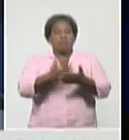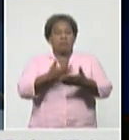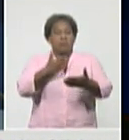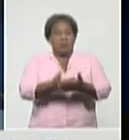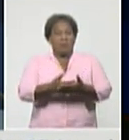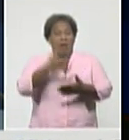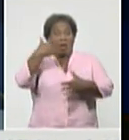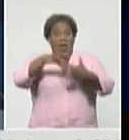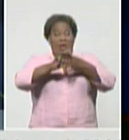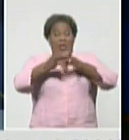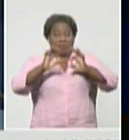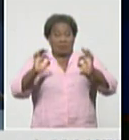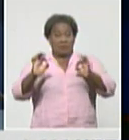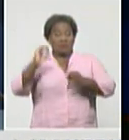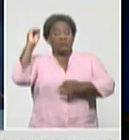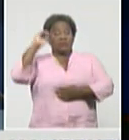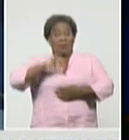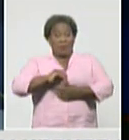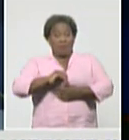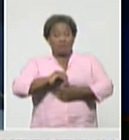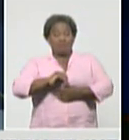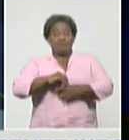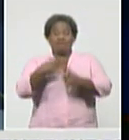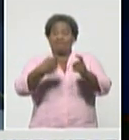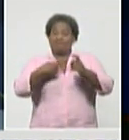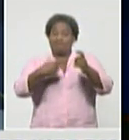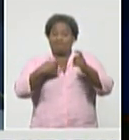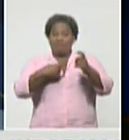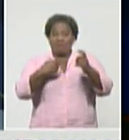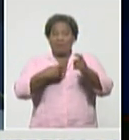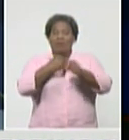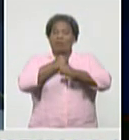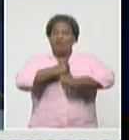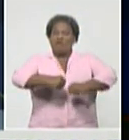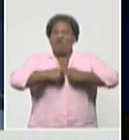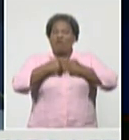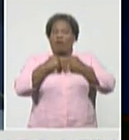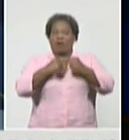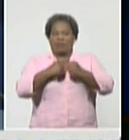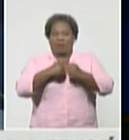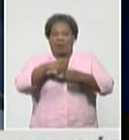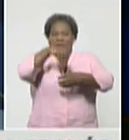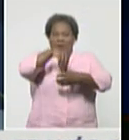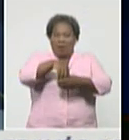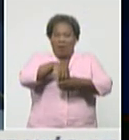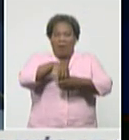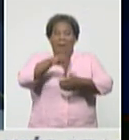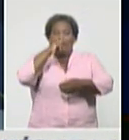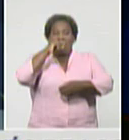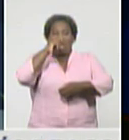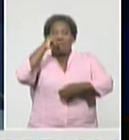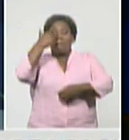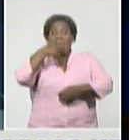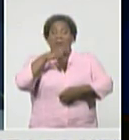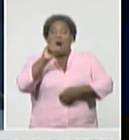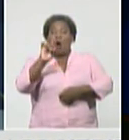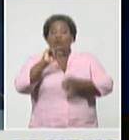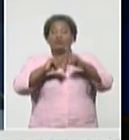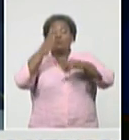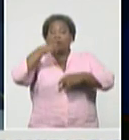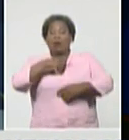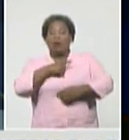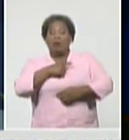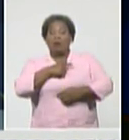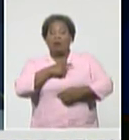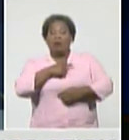Artemisa, que sabemos que está enfrentando con un trabajo fuerte ahí en Bauta el evento